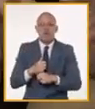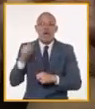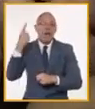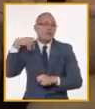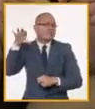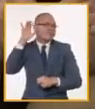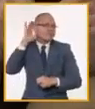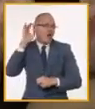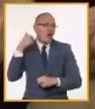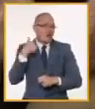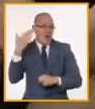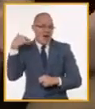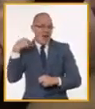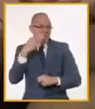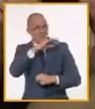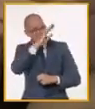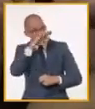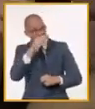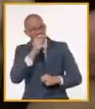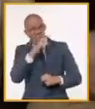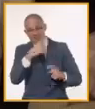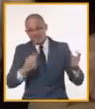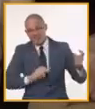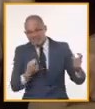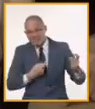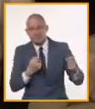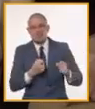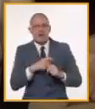Naranjo, que vino una vez y no tuvo un tiempo, y después Pepín